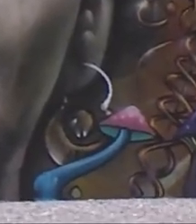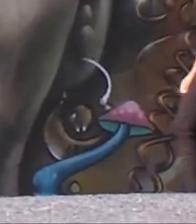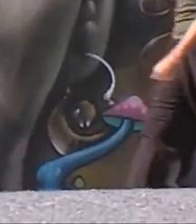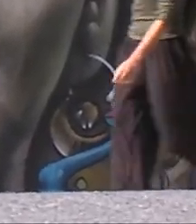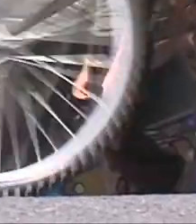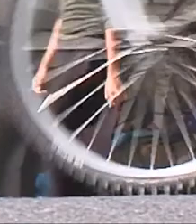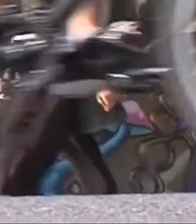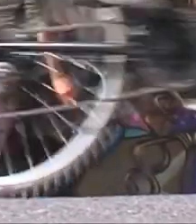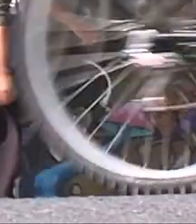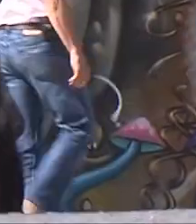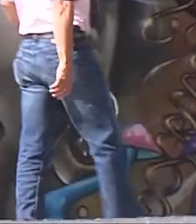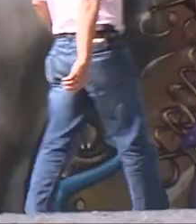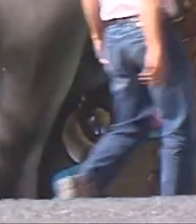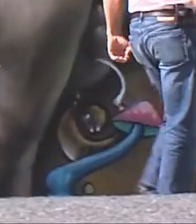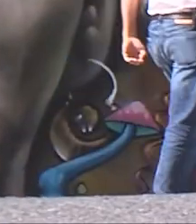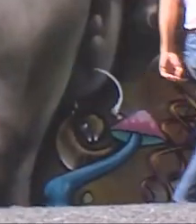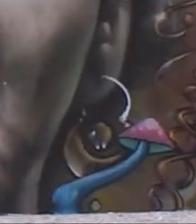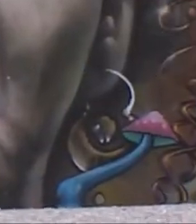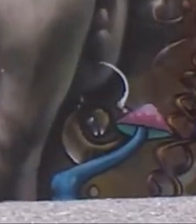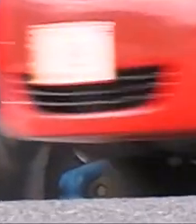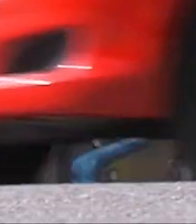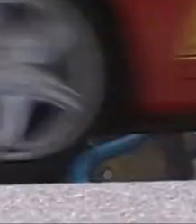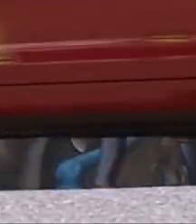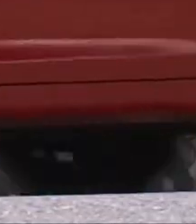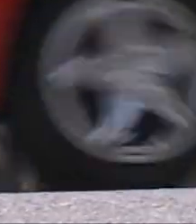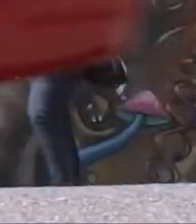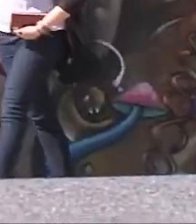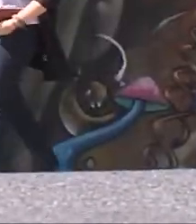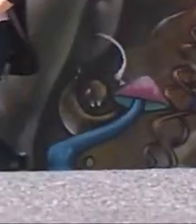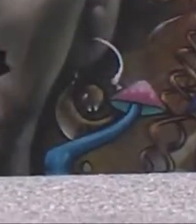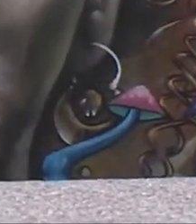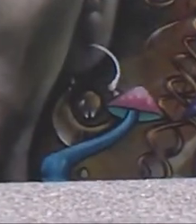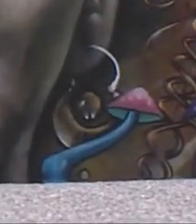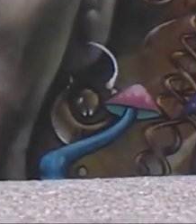ustedes realizan en otras personas? Como el rap